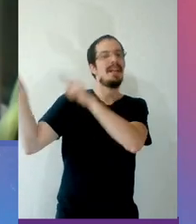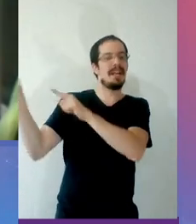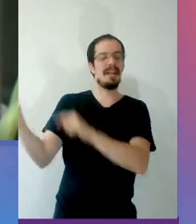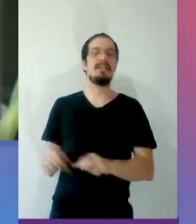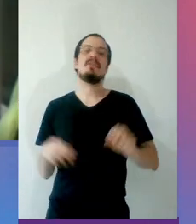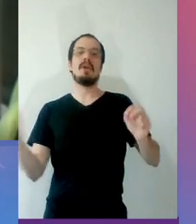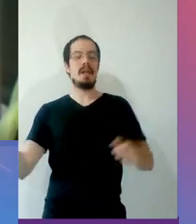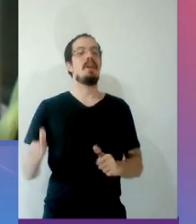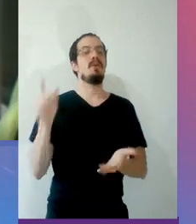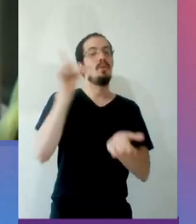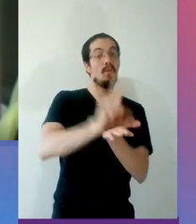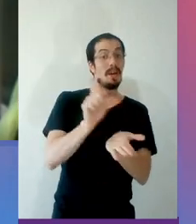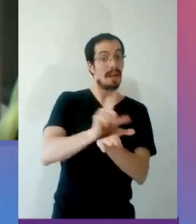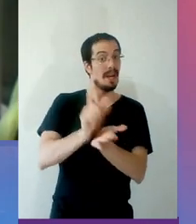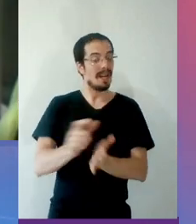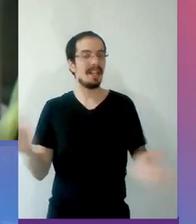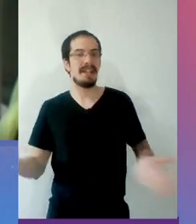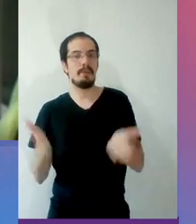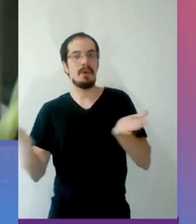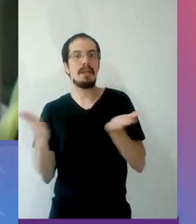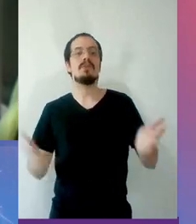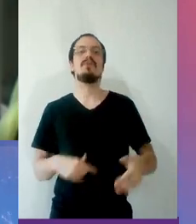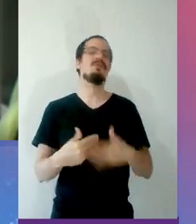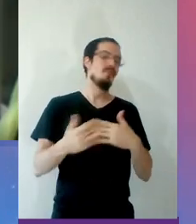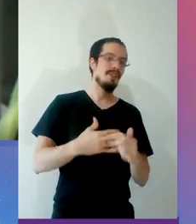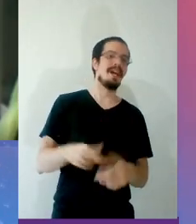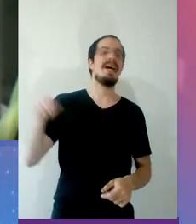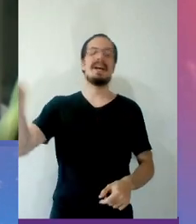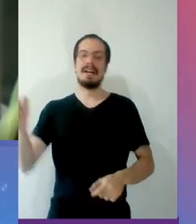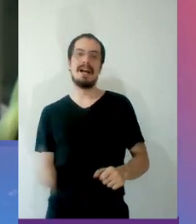estimulación, cierto, que tenemos en nuestra atención primaria?